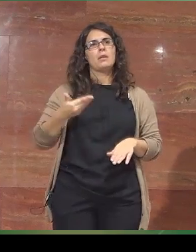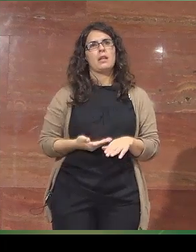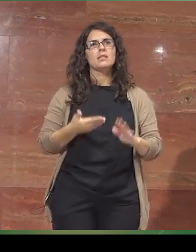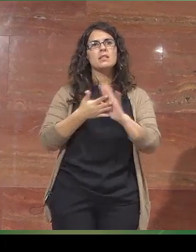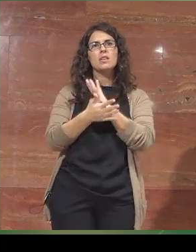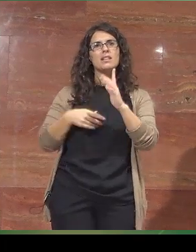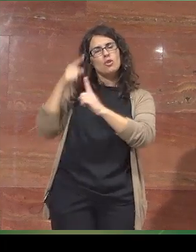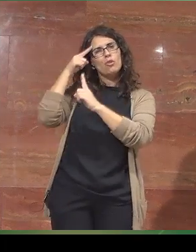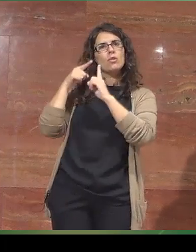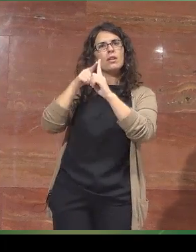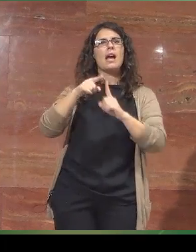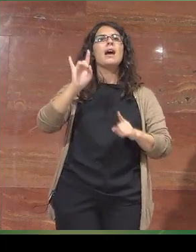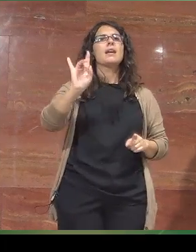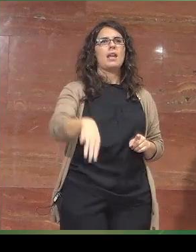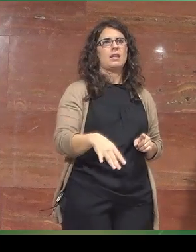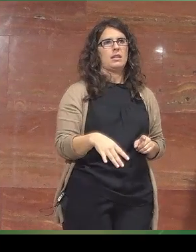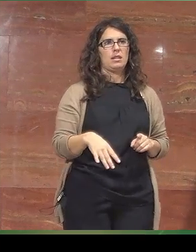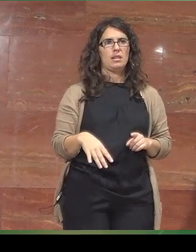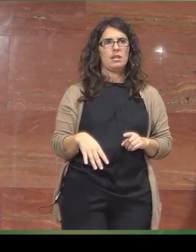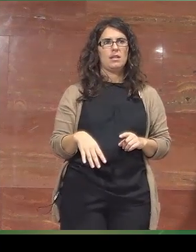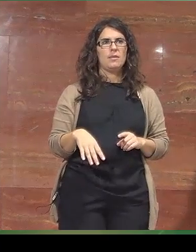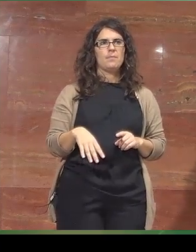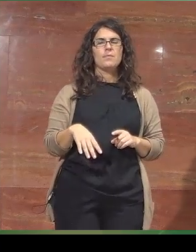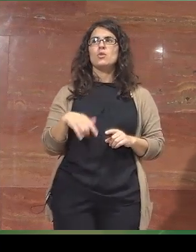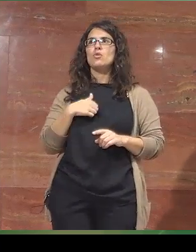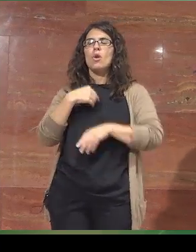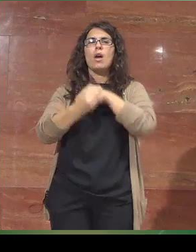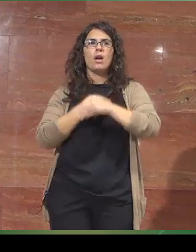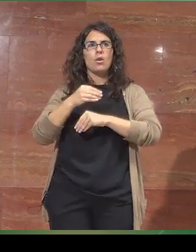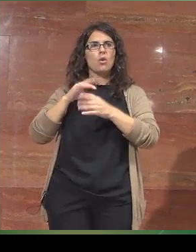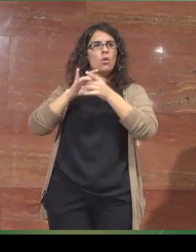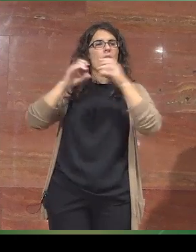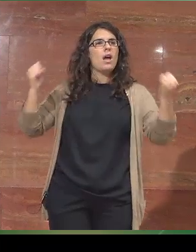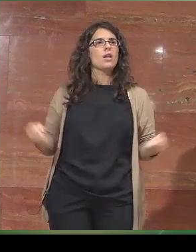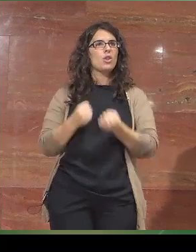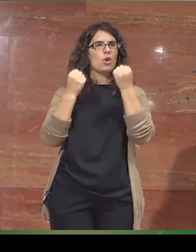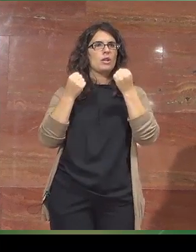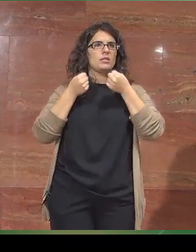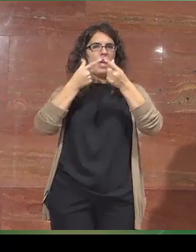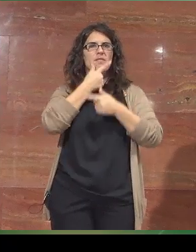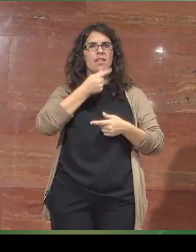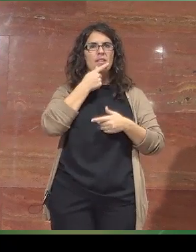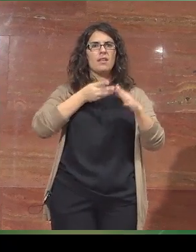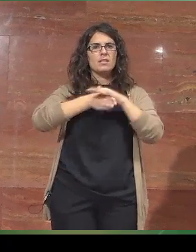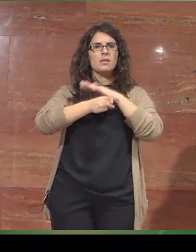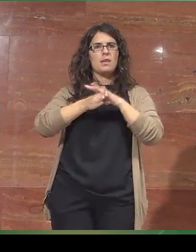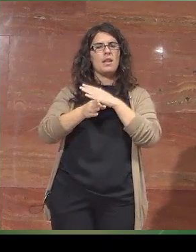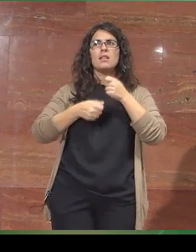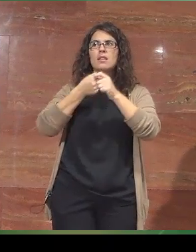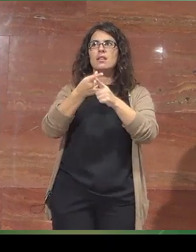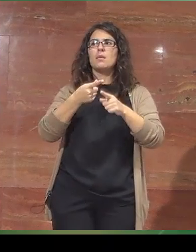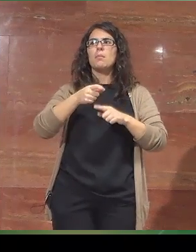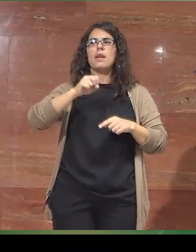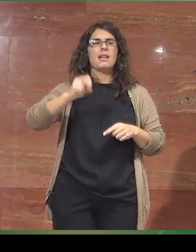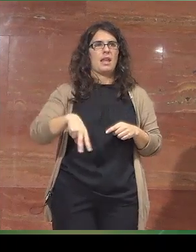nos queremos dirigir, a quién queremos hacer o para qué hacemos las acciones de facilitación de la accesibilidad. Y me ha parecido